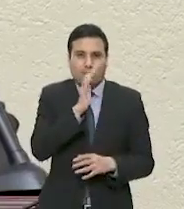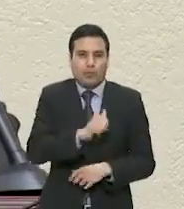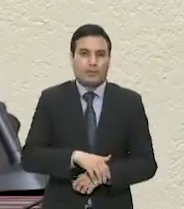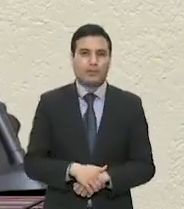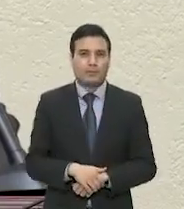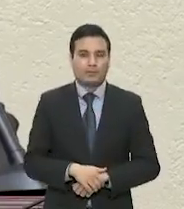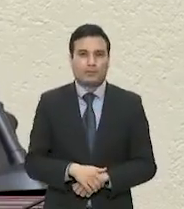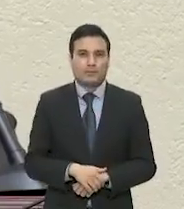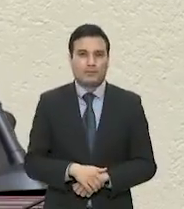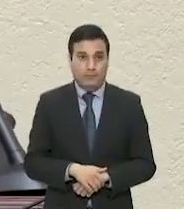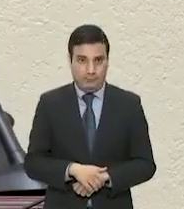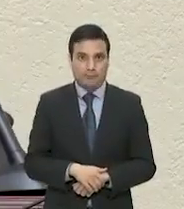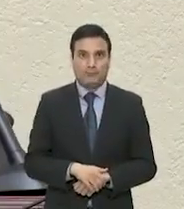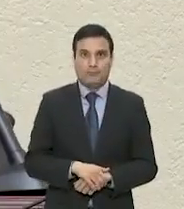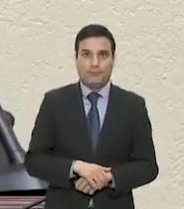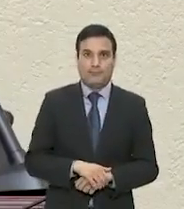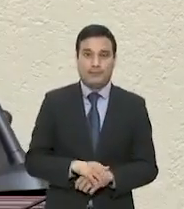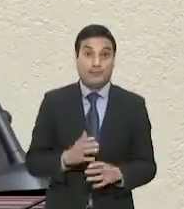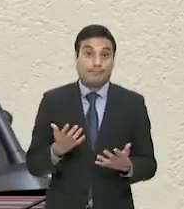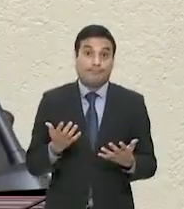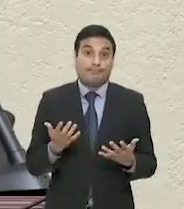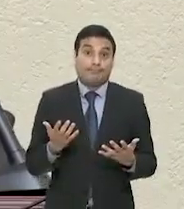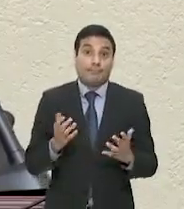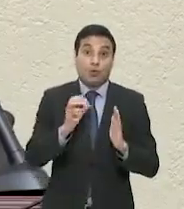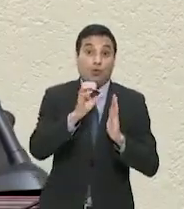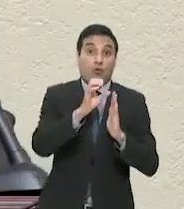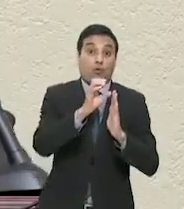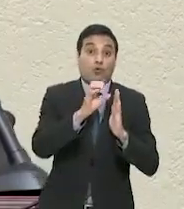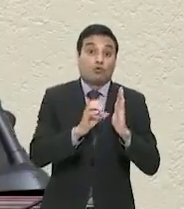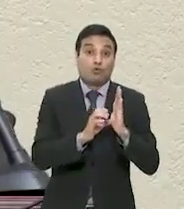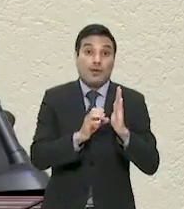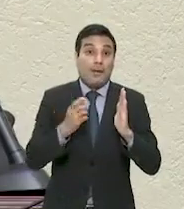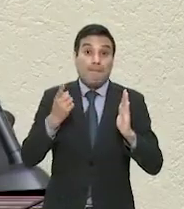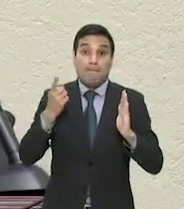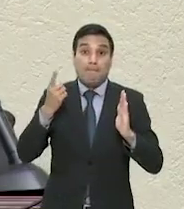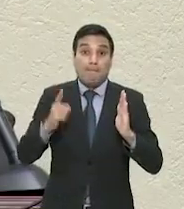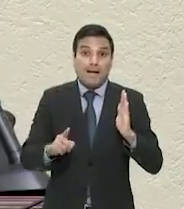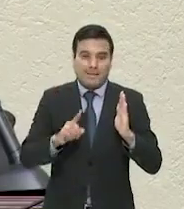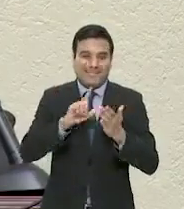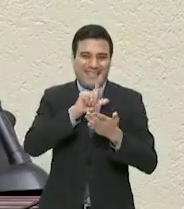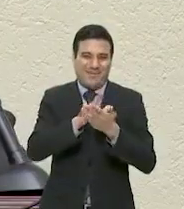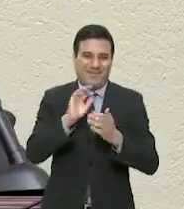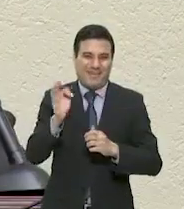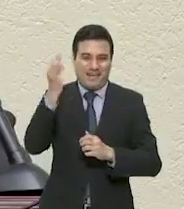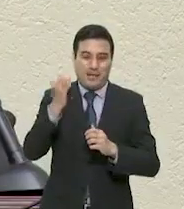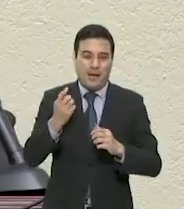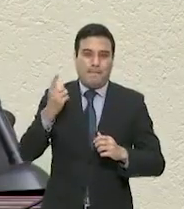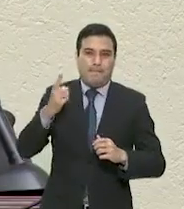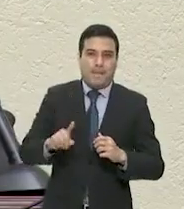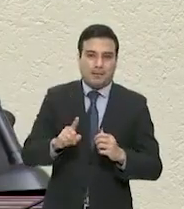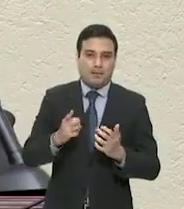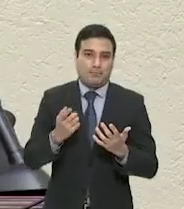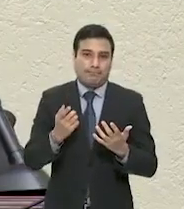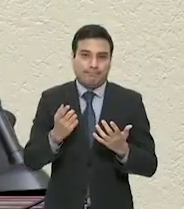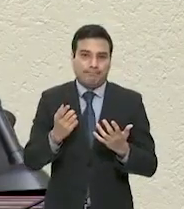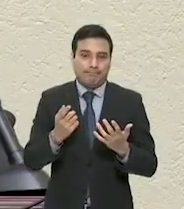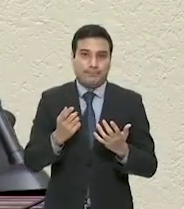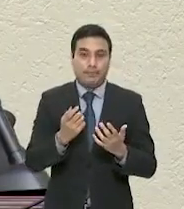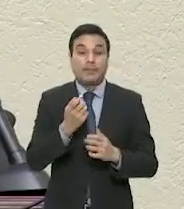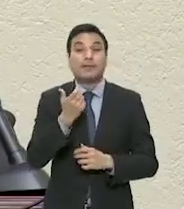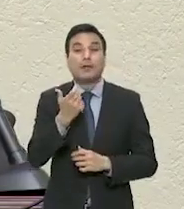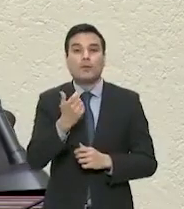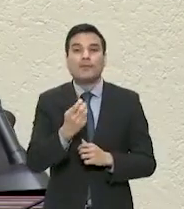hacerlo así sino una orden que se le da en la ley federal de la materia y que implica un costo de tres mil